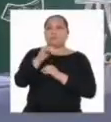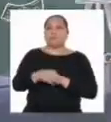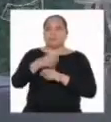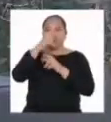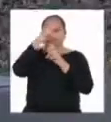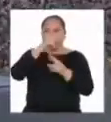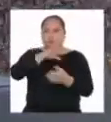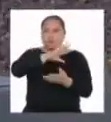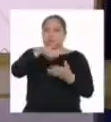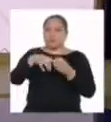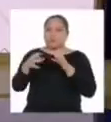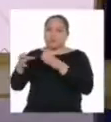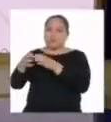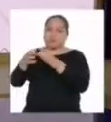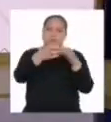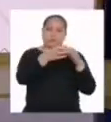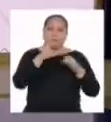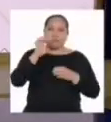especies.